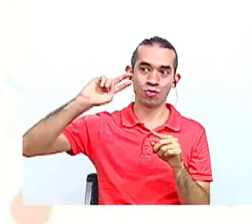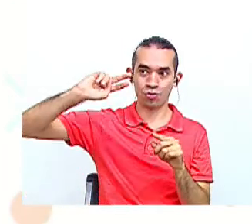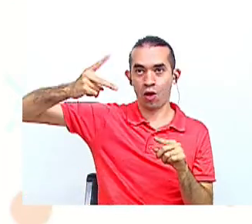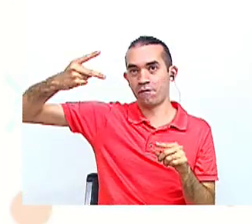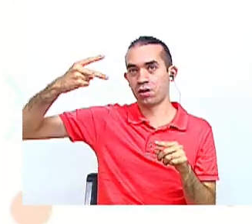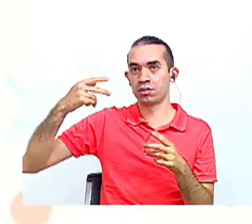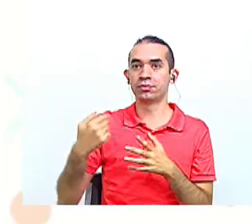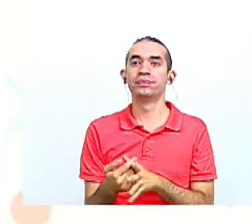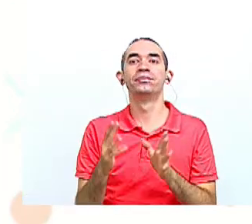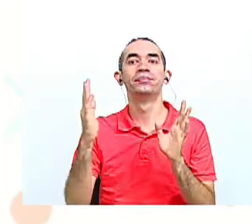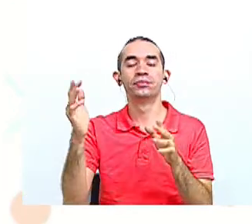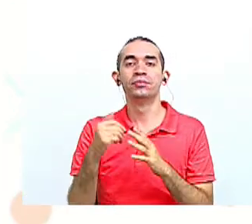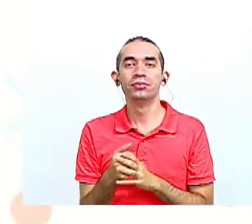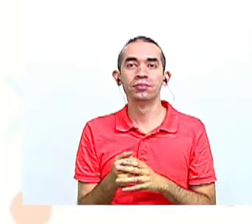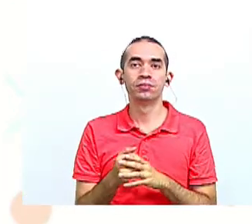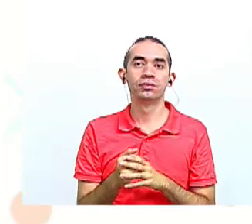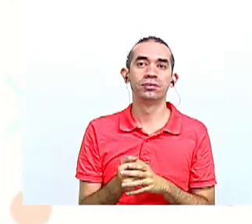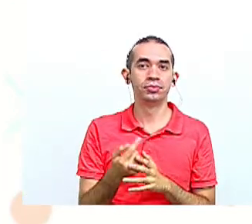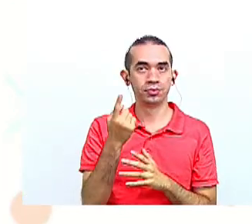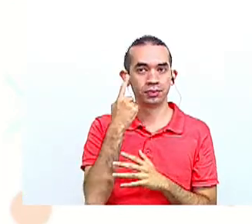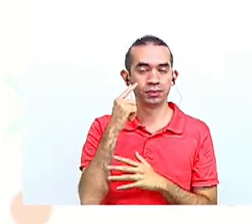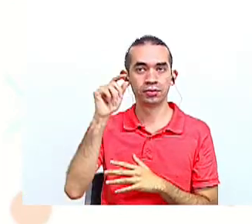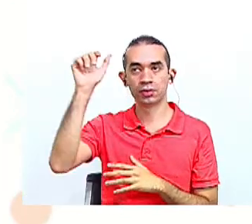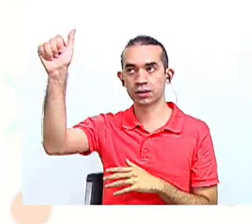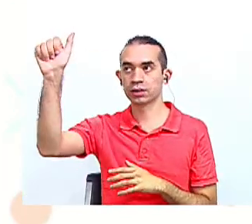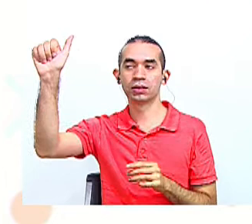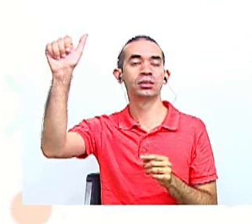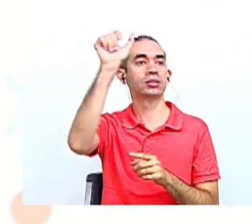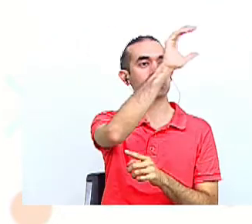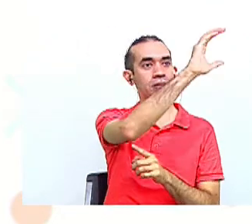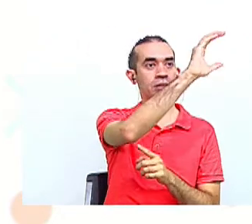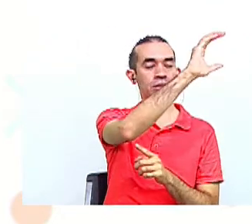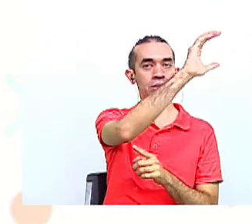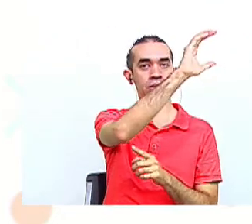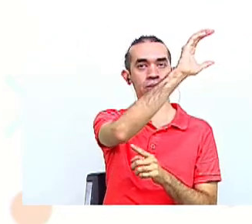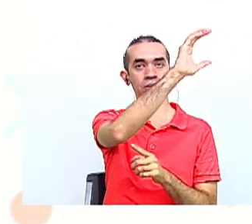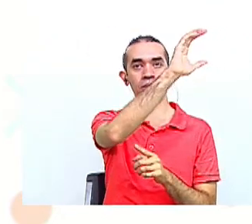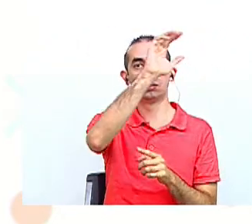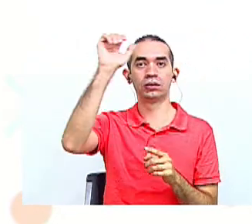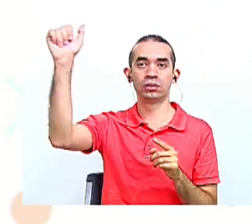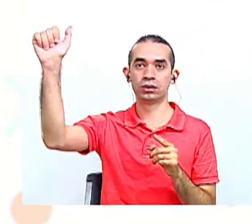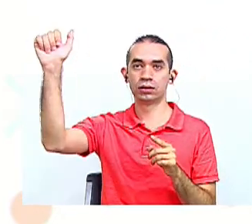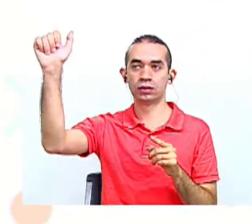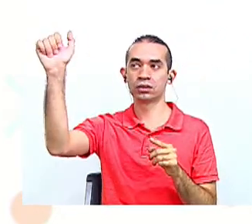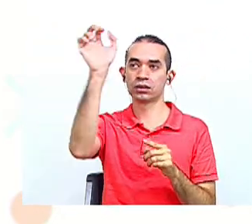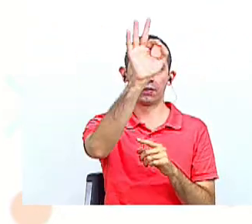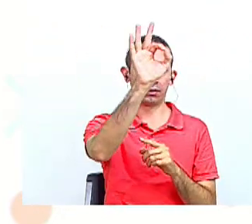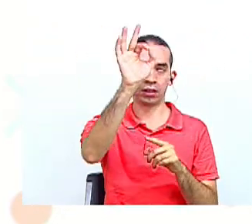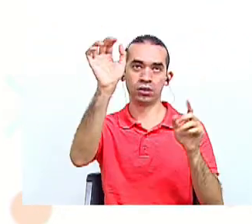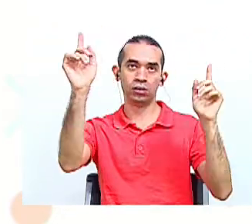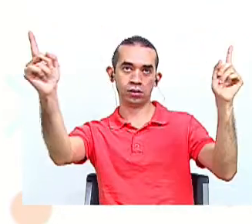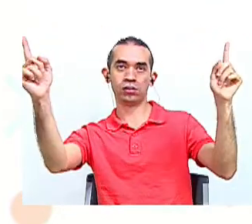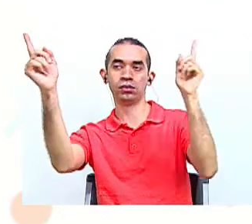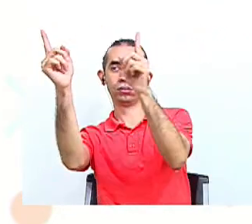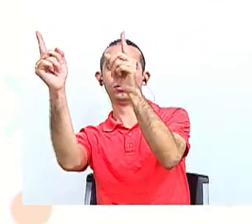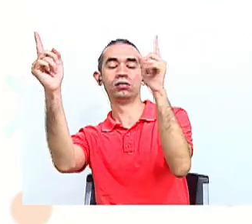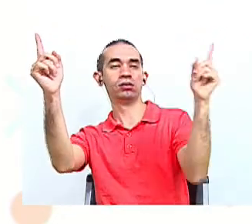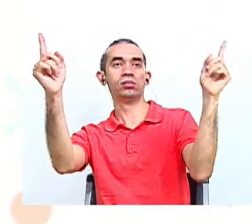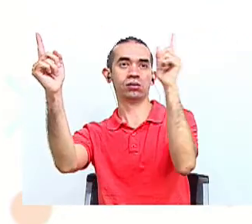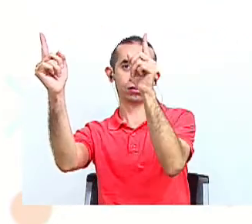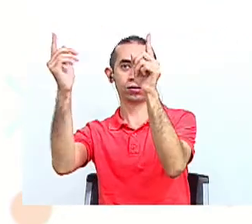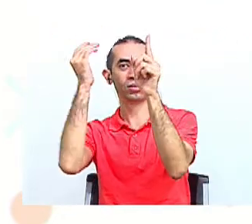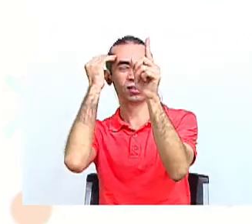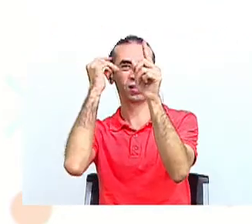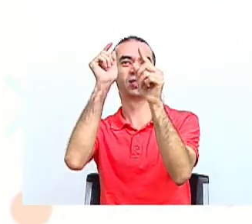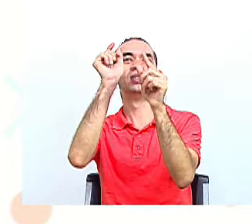el segmento AC con respecto al segmento AF, recordando que